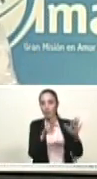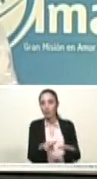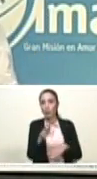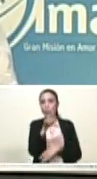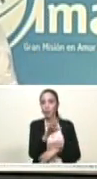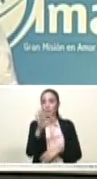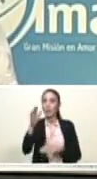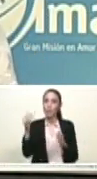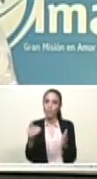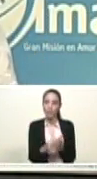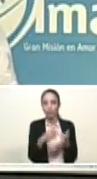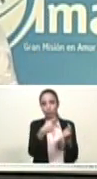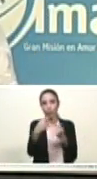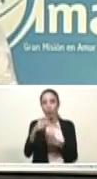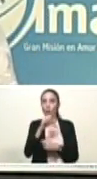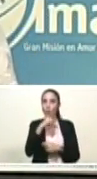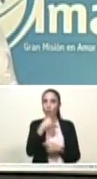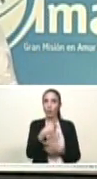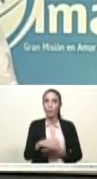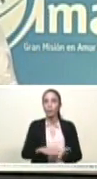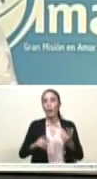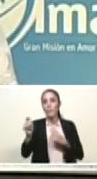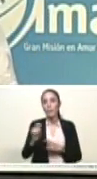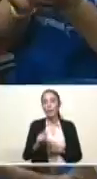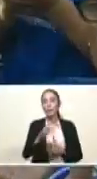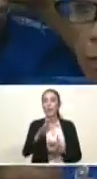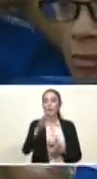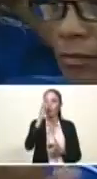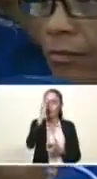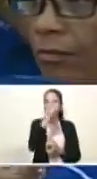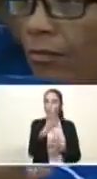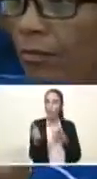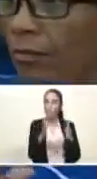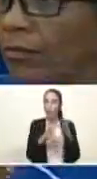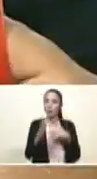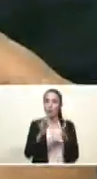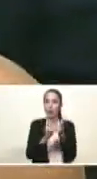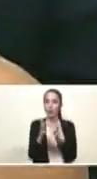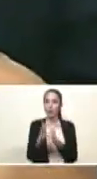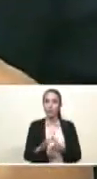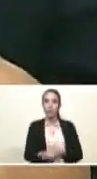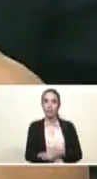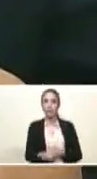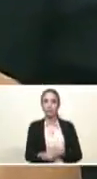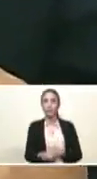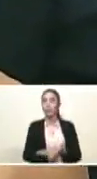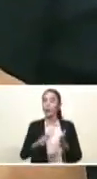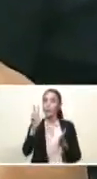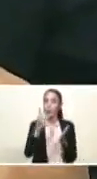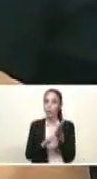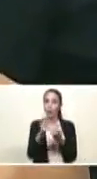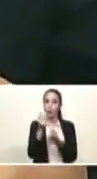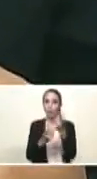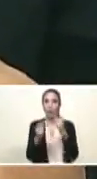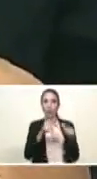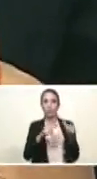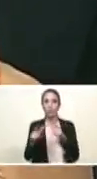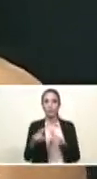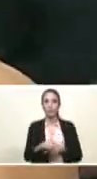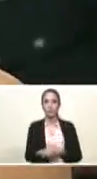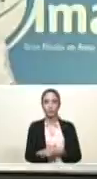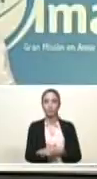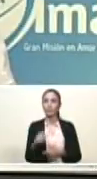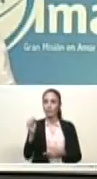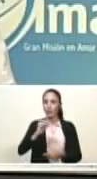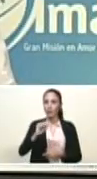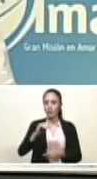725.000 pensiones de los meses de febrero, marzo y abril. Aprobado los recursos. Sí se